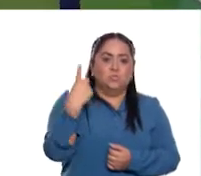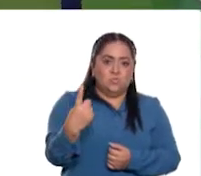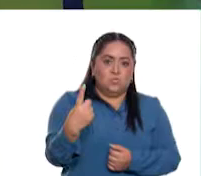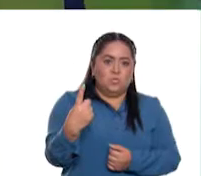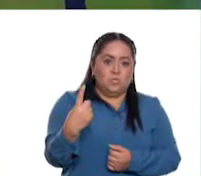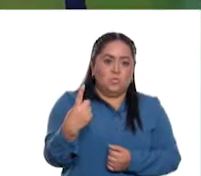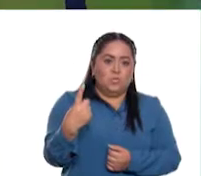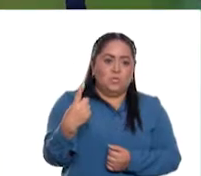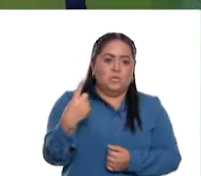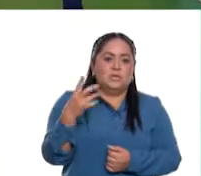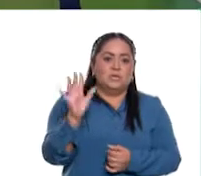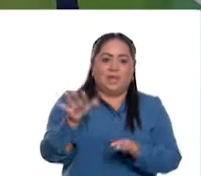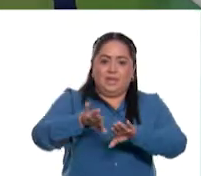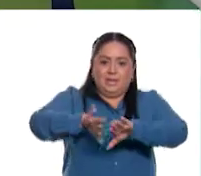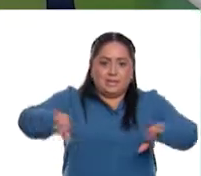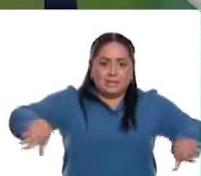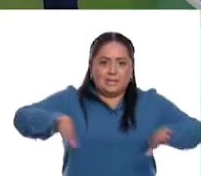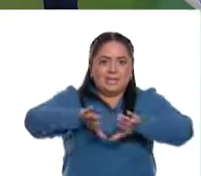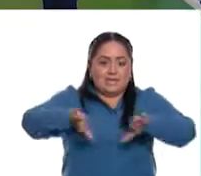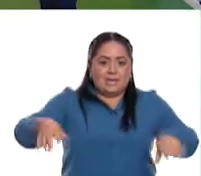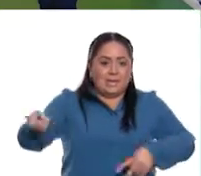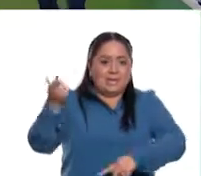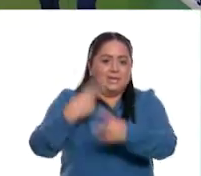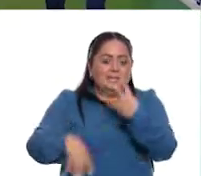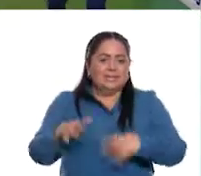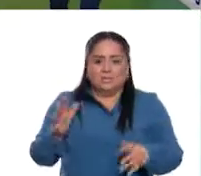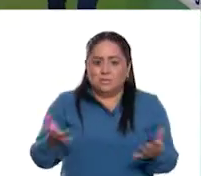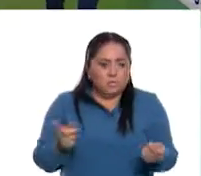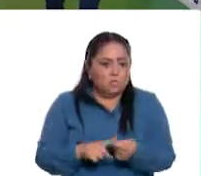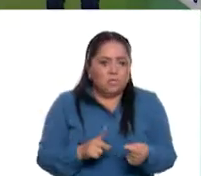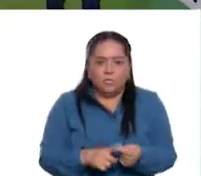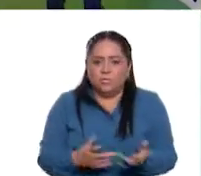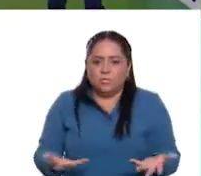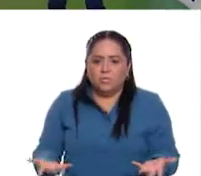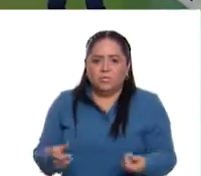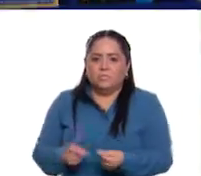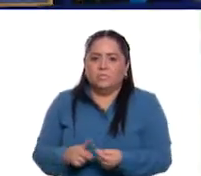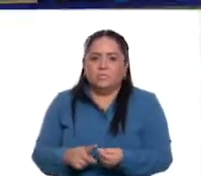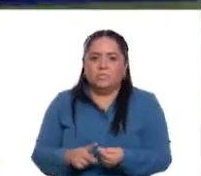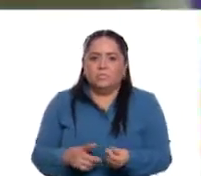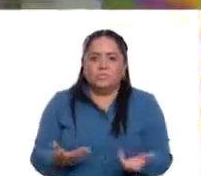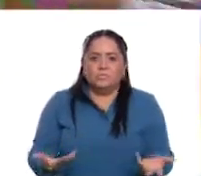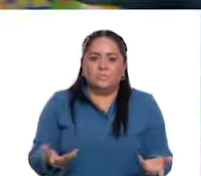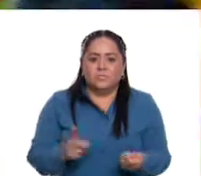1. ¡Abran cancha! ¿Qué? ¿Pero qué? ¿Pero en dónde? ¿Dónde? ¿Cuándo?